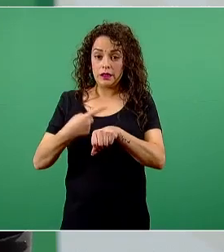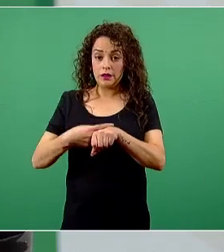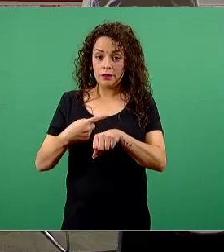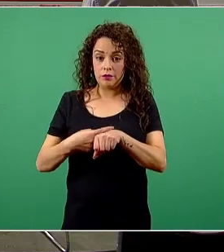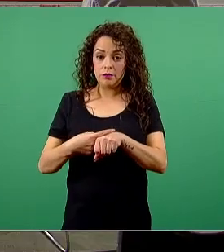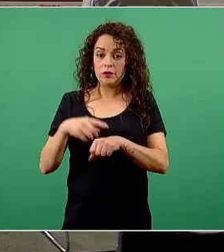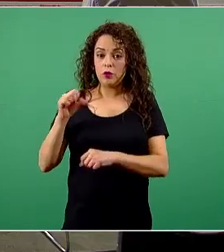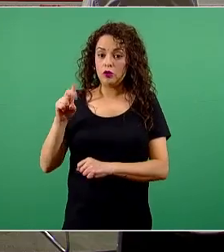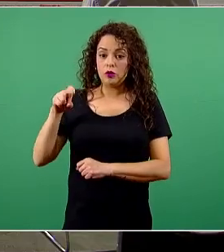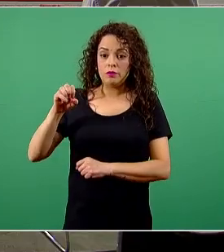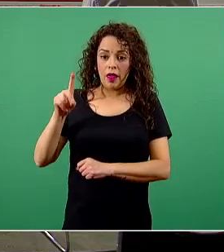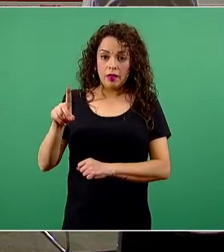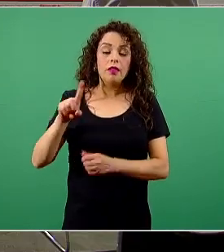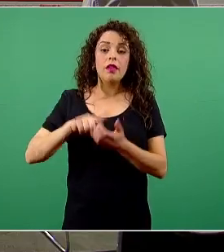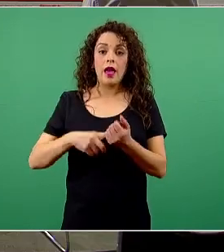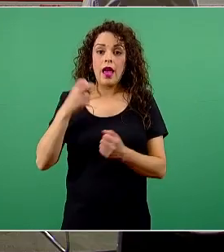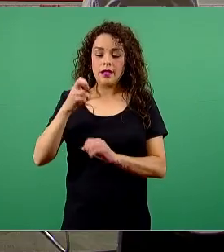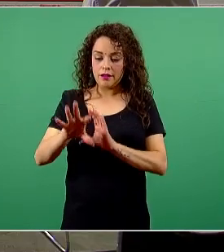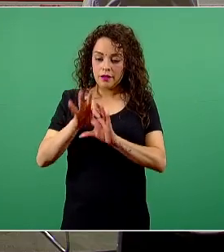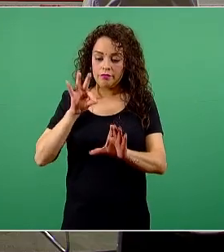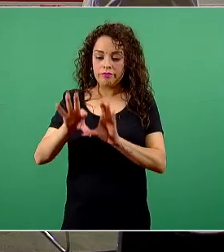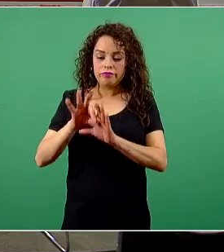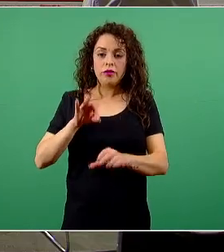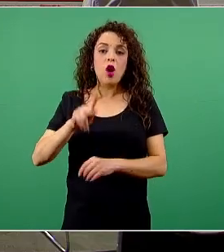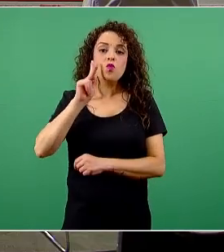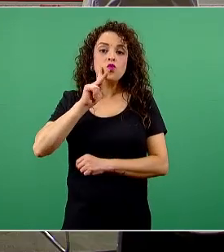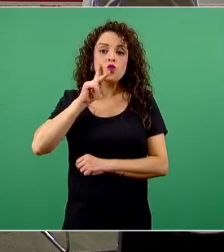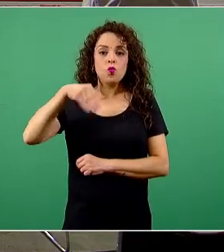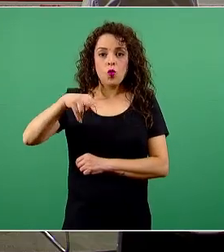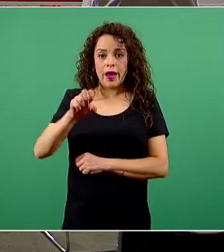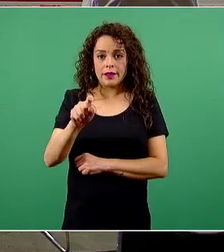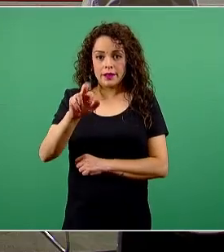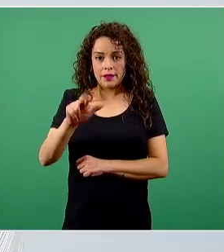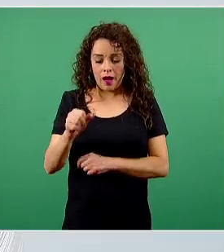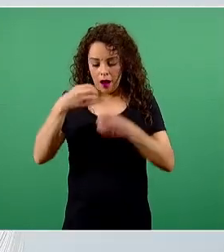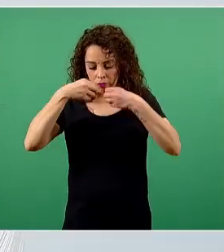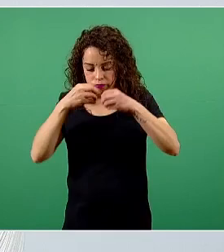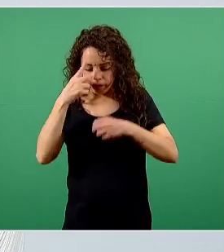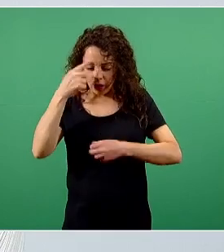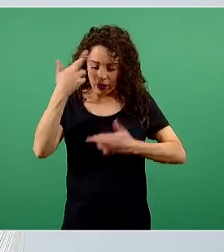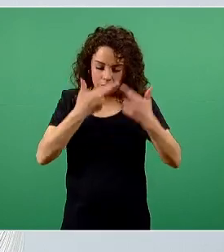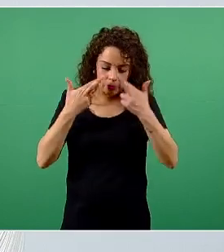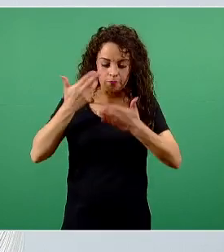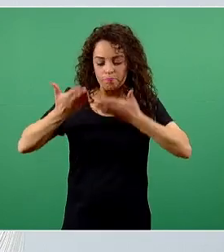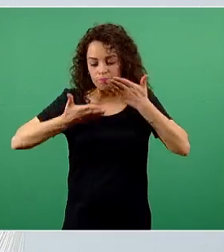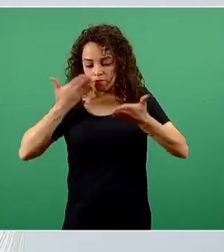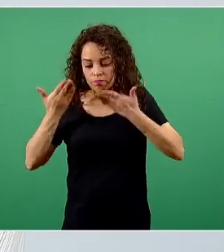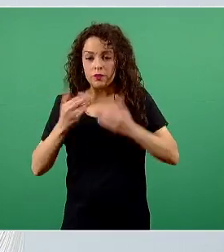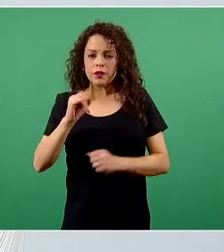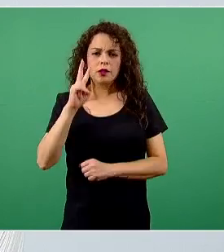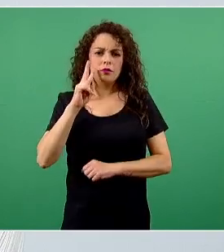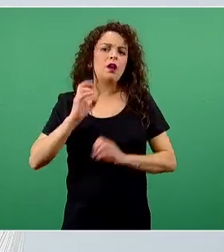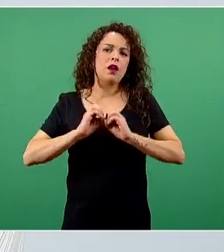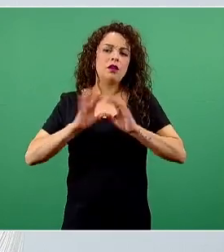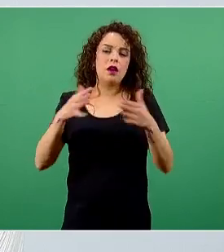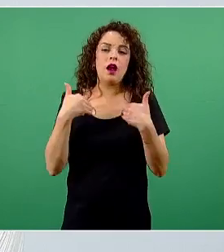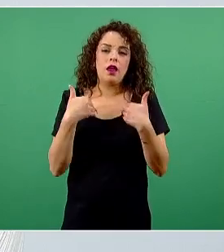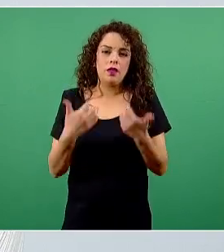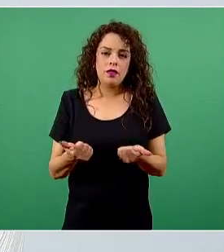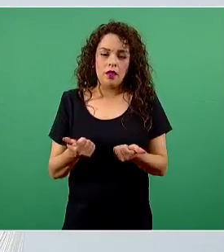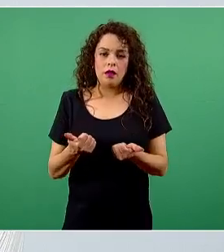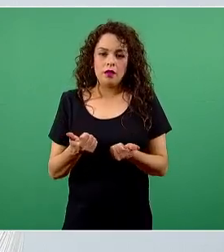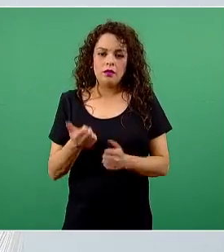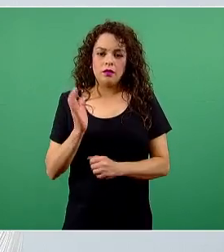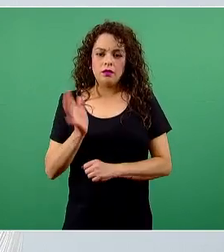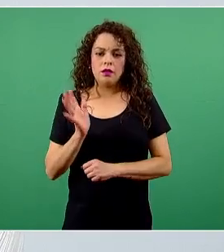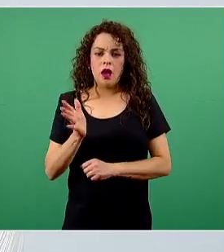la obtención de este tipo de muestras. Y bueno, el resultado creo que es evidente en función de que se han estado ya desde hace